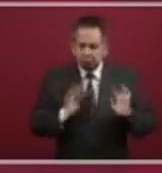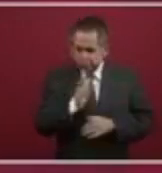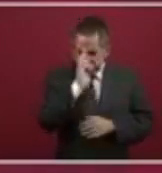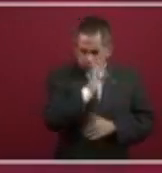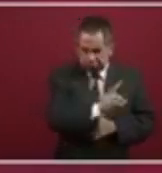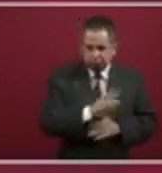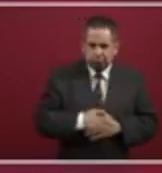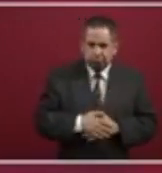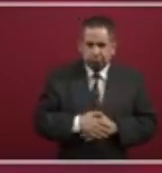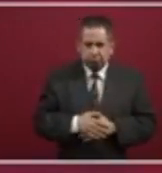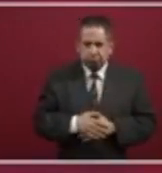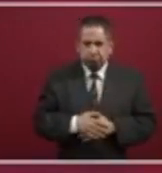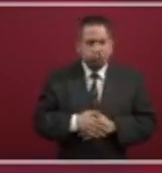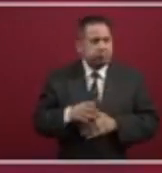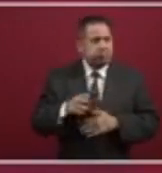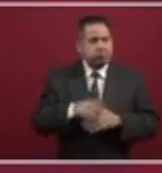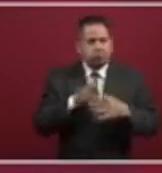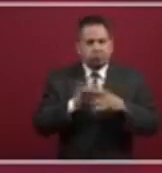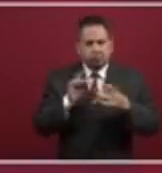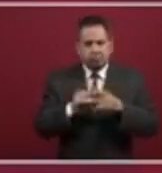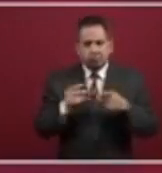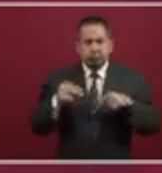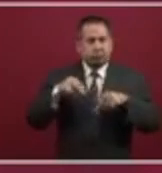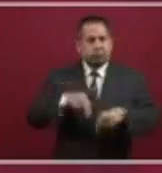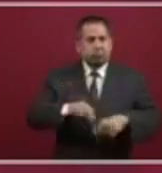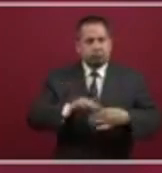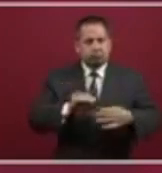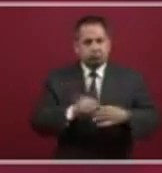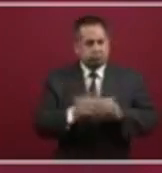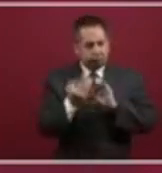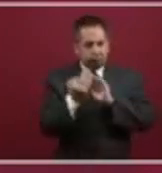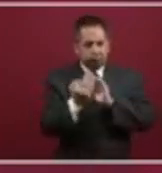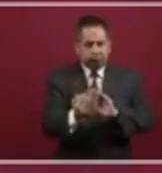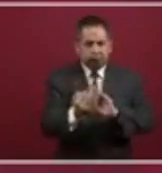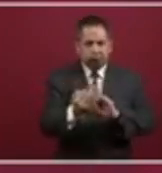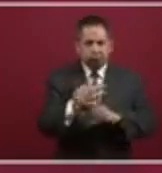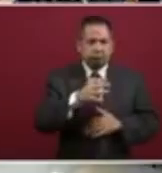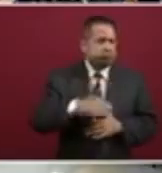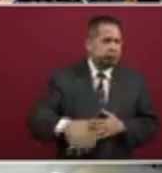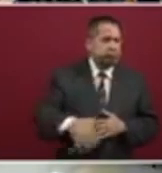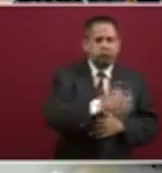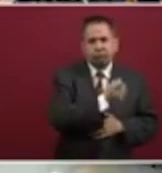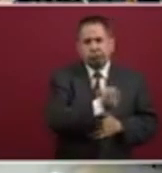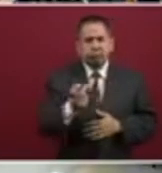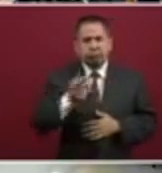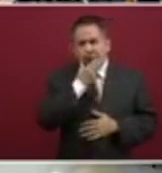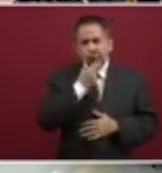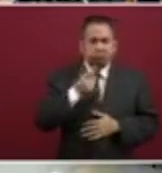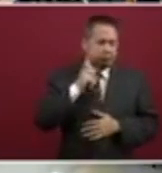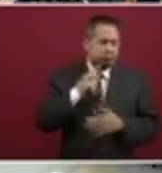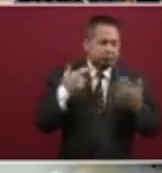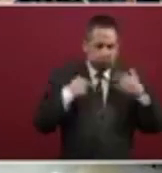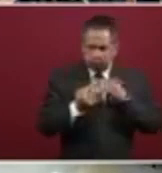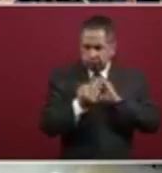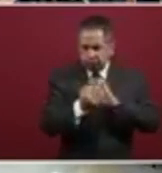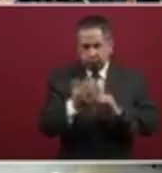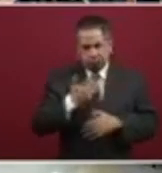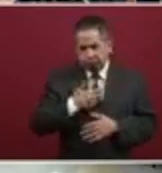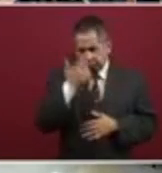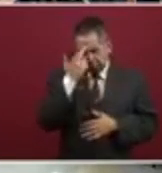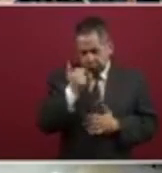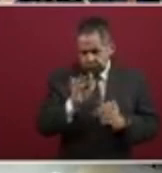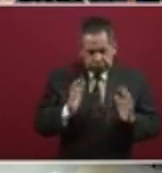Esto lo digo porque estamos aquí, además, frente a maestras y a maestros.